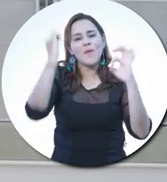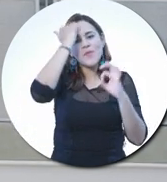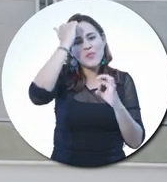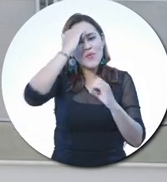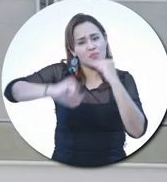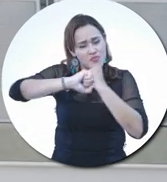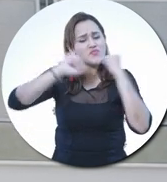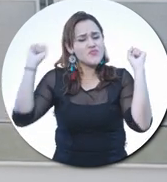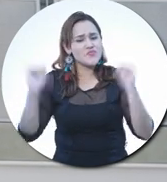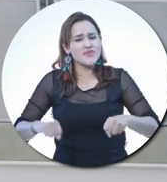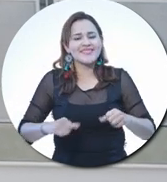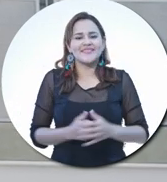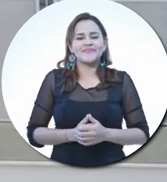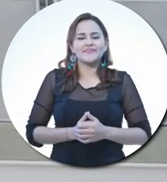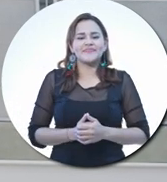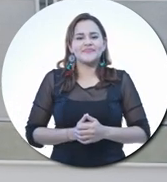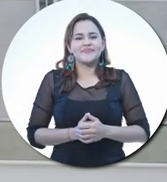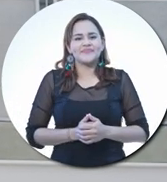tema que te interese.